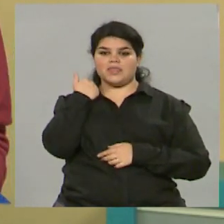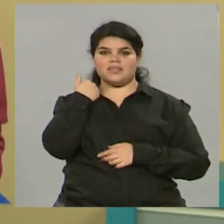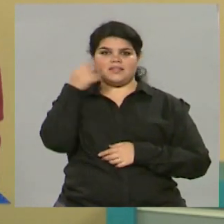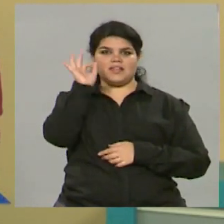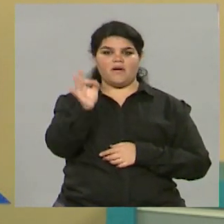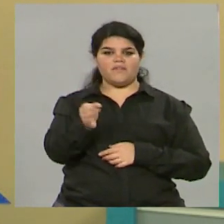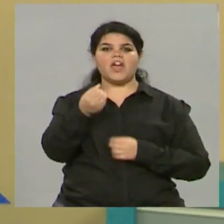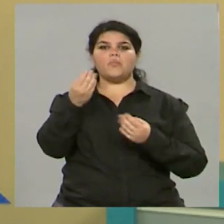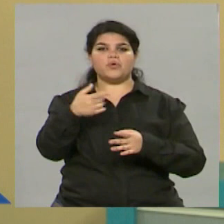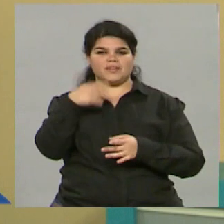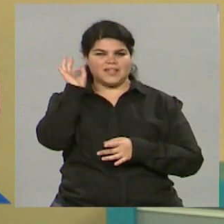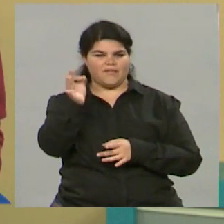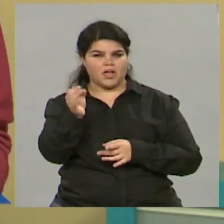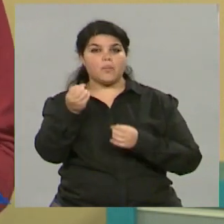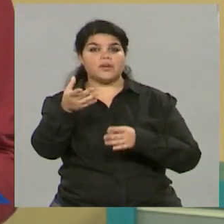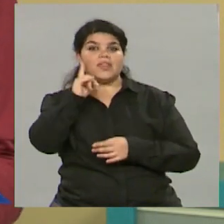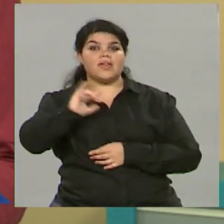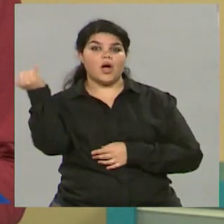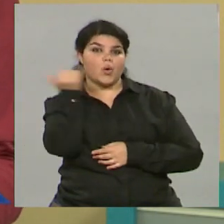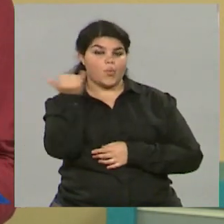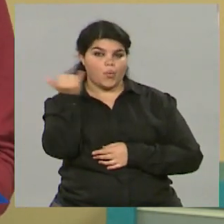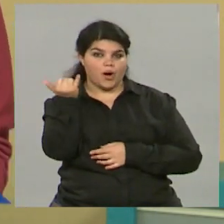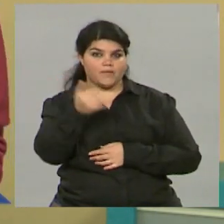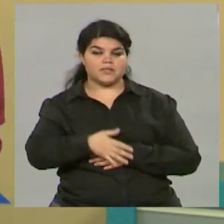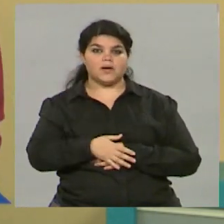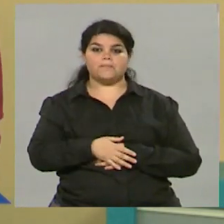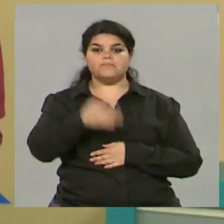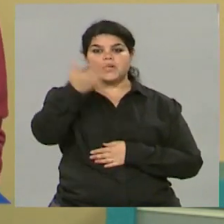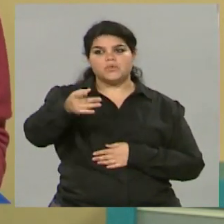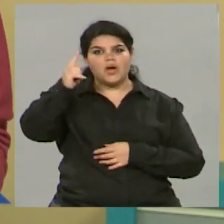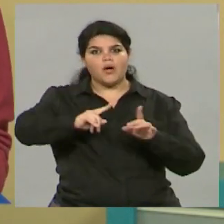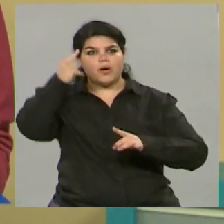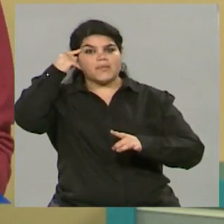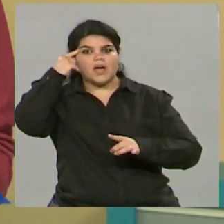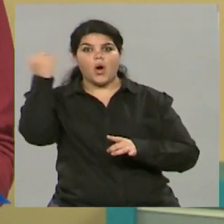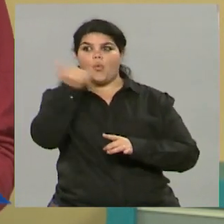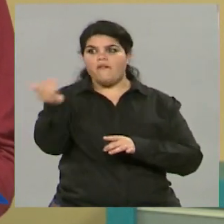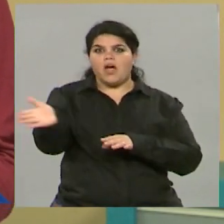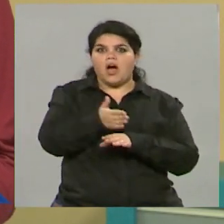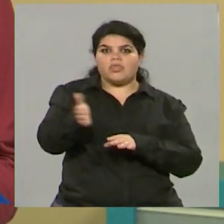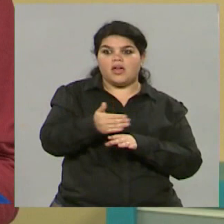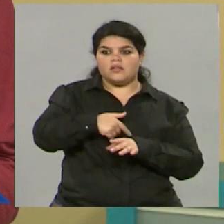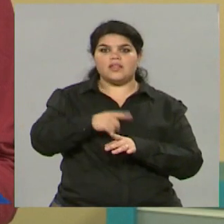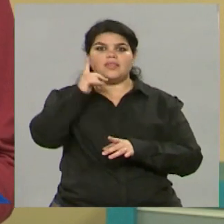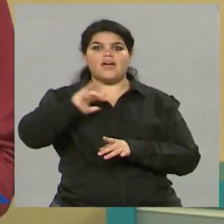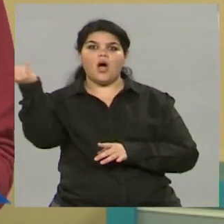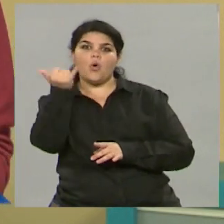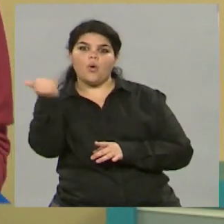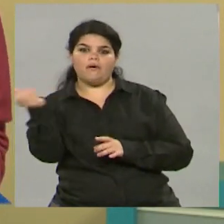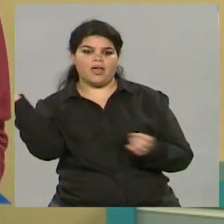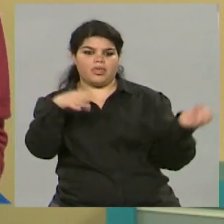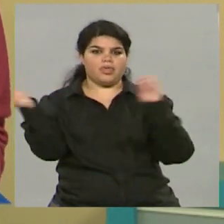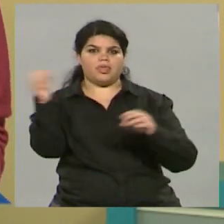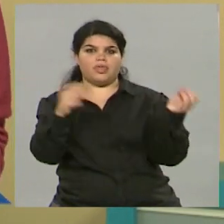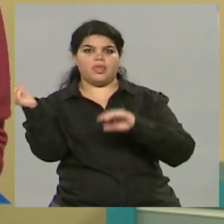podía llegar a pasar, pero porque el jueves, la gente creía que era el jueves, empezaron a llenarme de donaciones el día jueves. Yo llené mi auto de